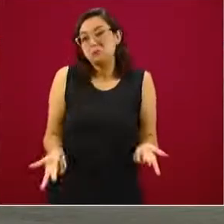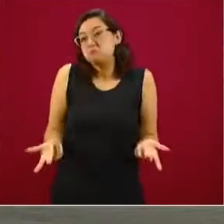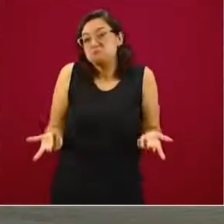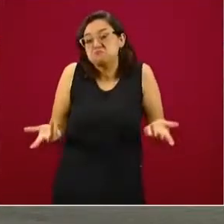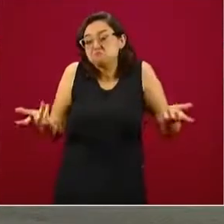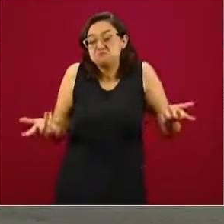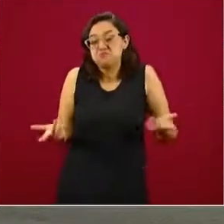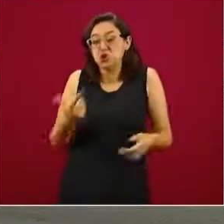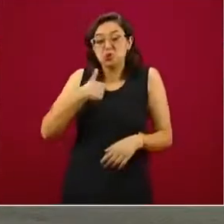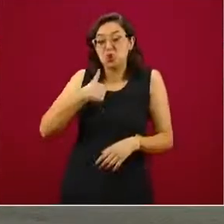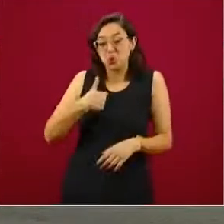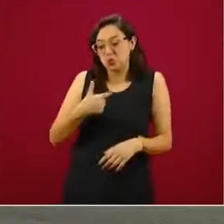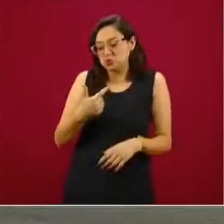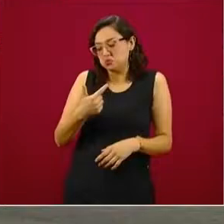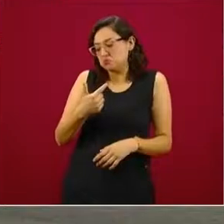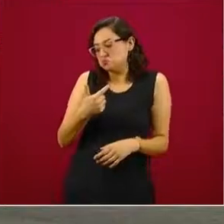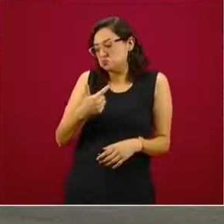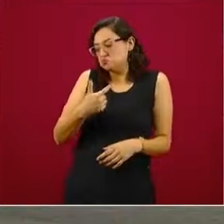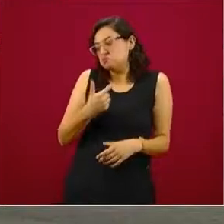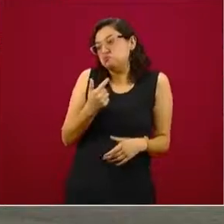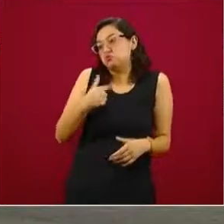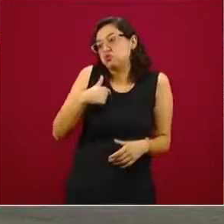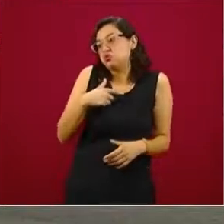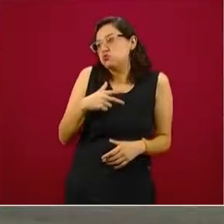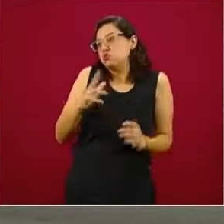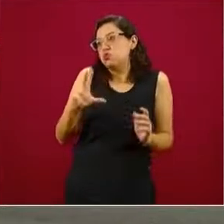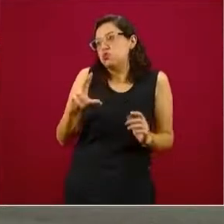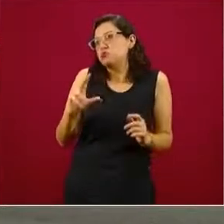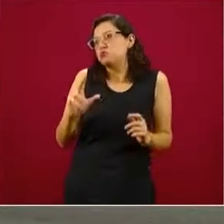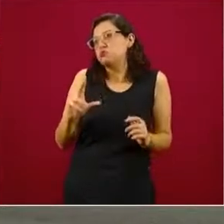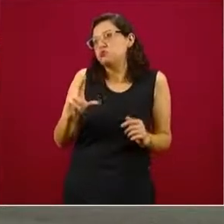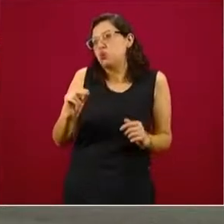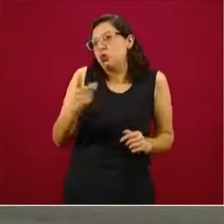decir que pues lo hagan así, ¿no? Pero por lo menos